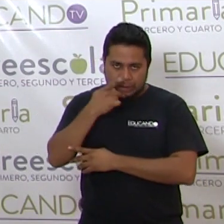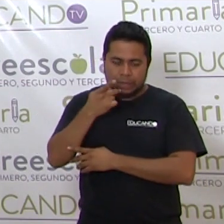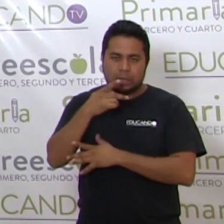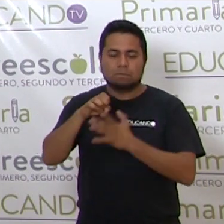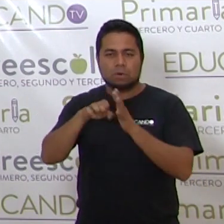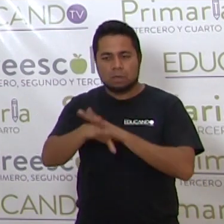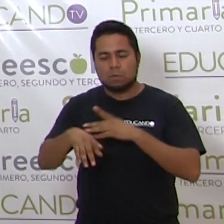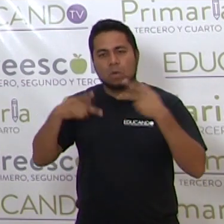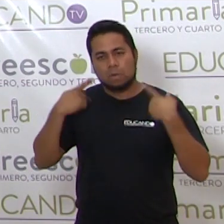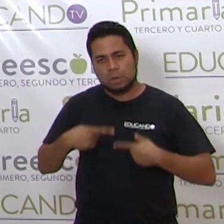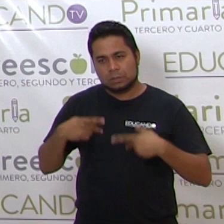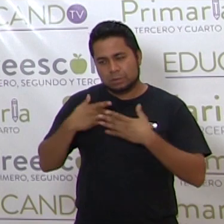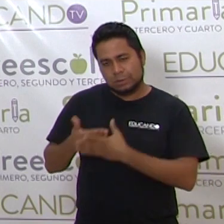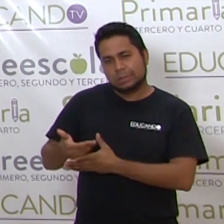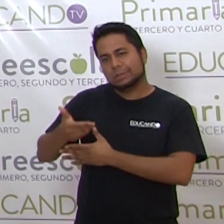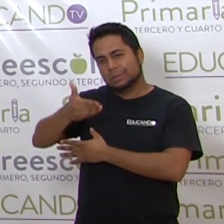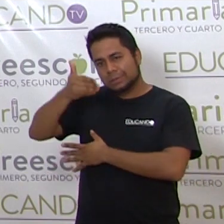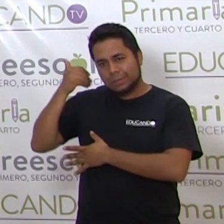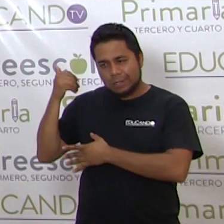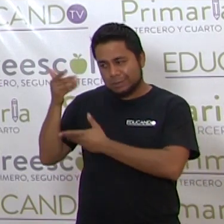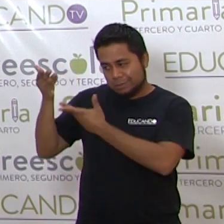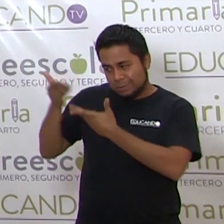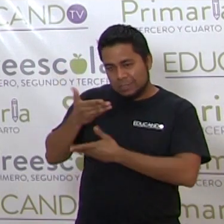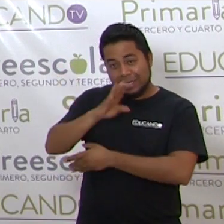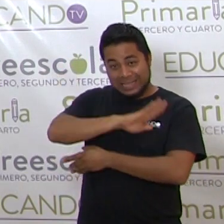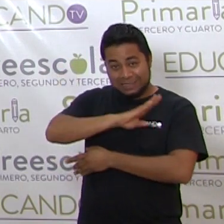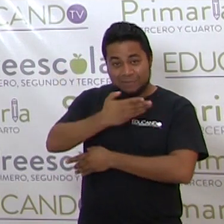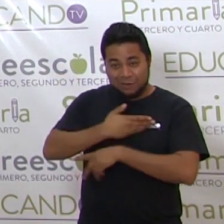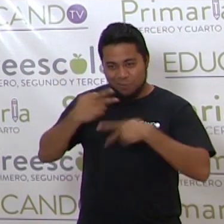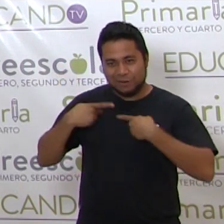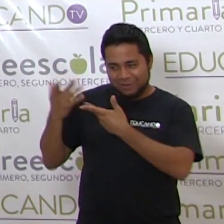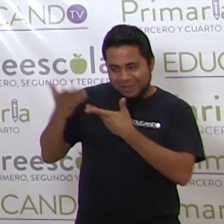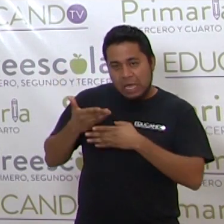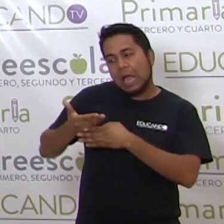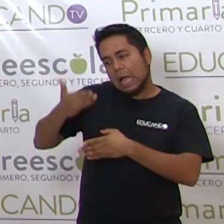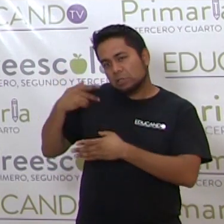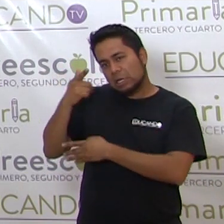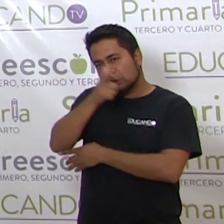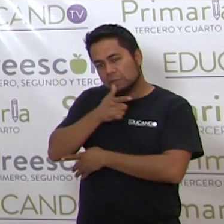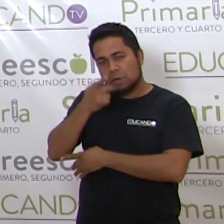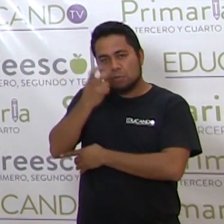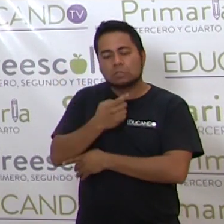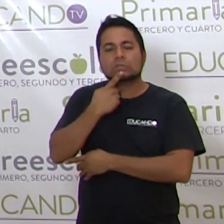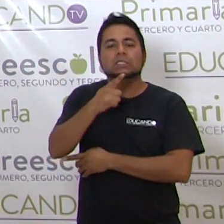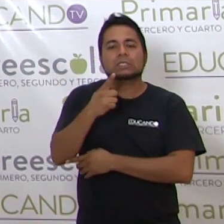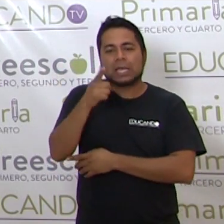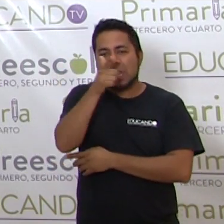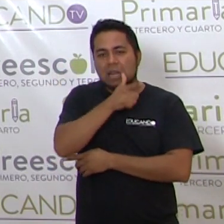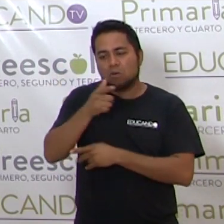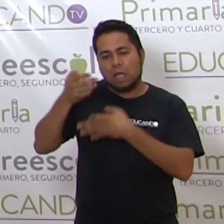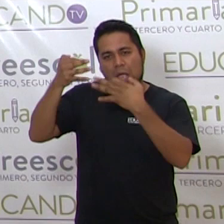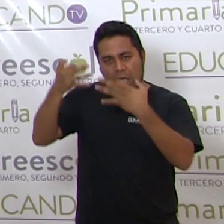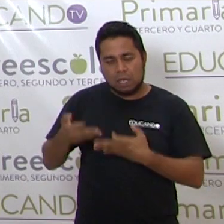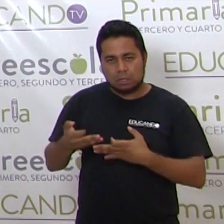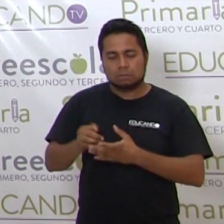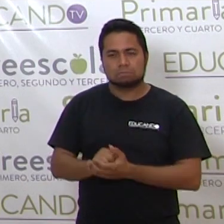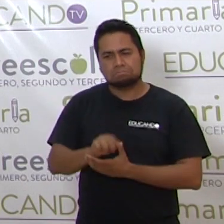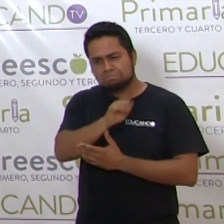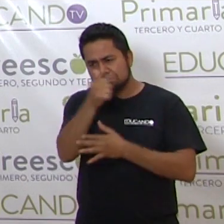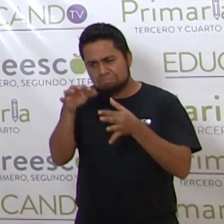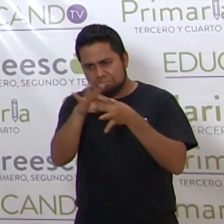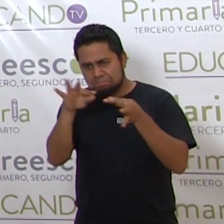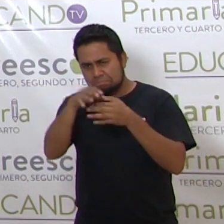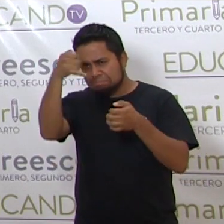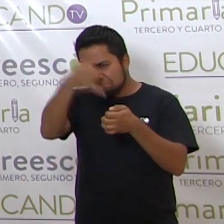las personas antes de la llegada de los españoles o sea por eso son lenguas originarias hay otras explicaciones más